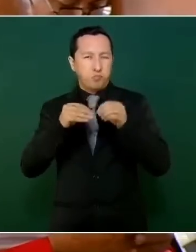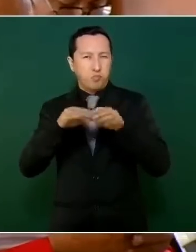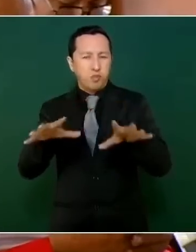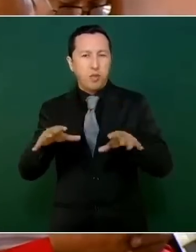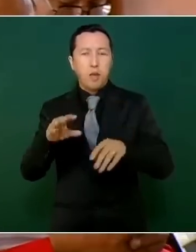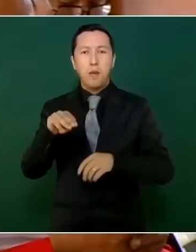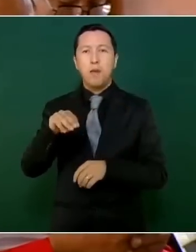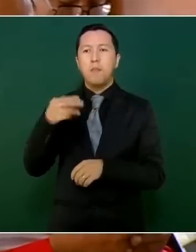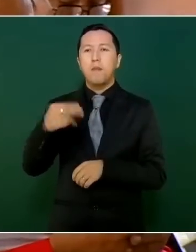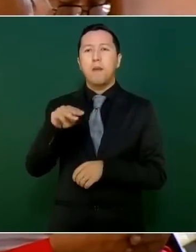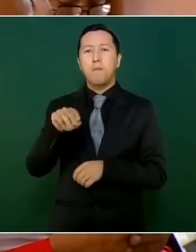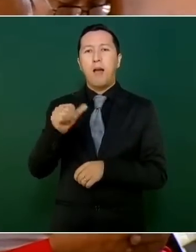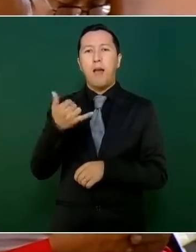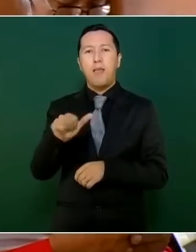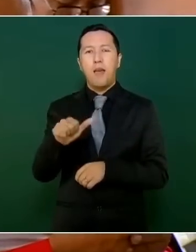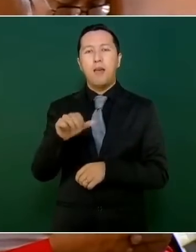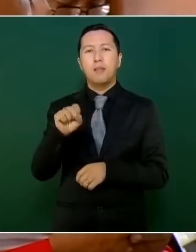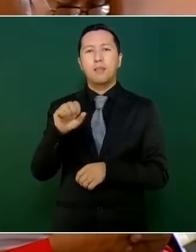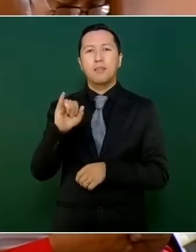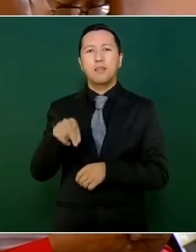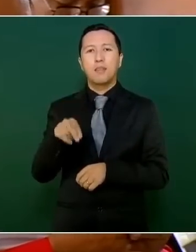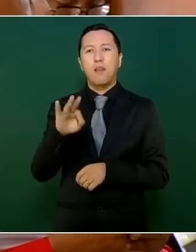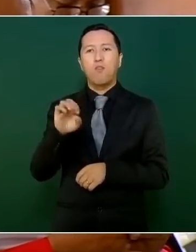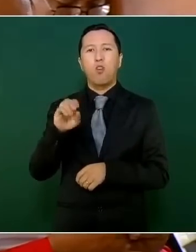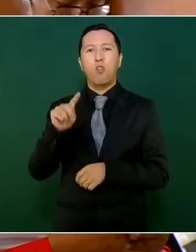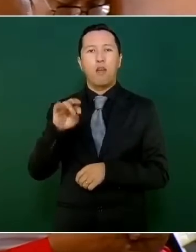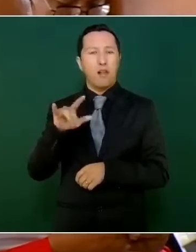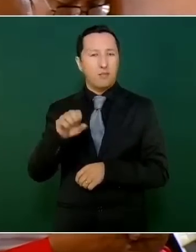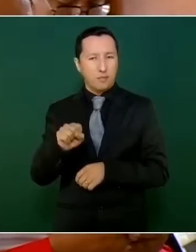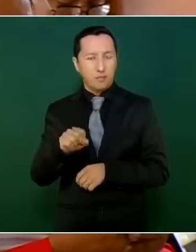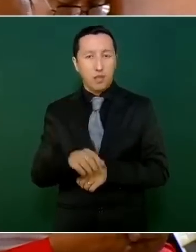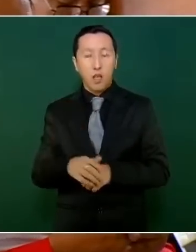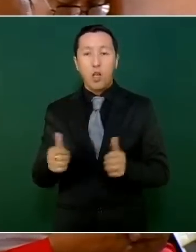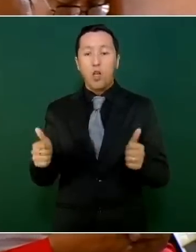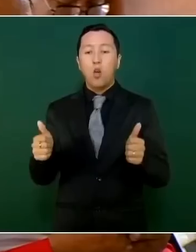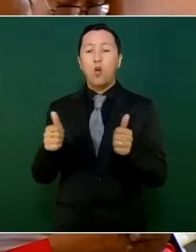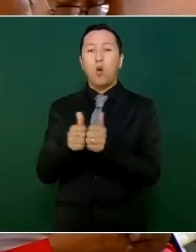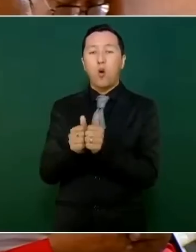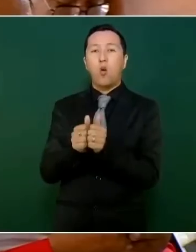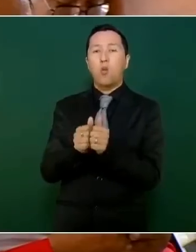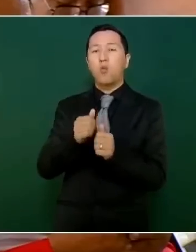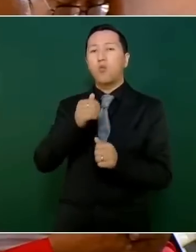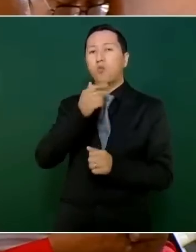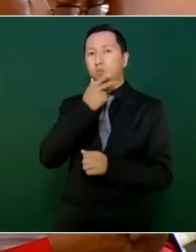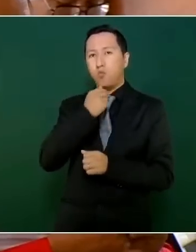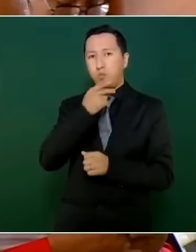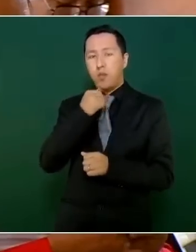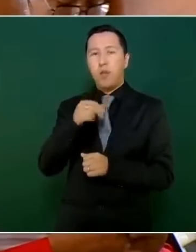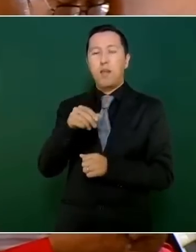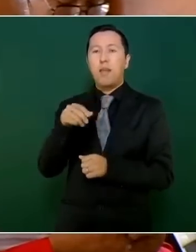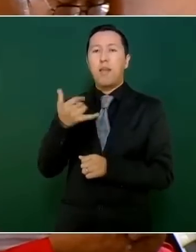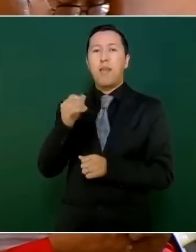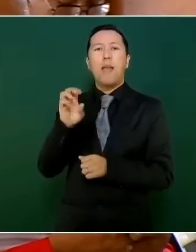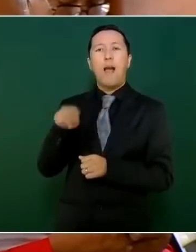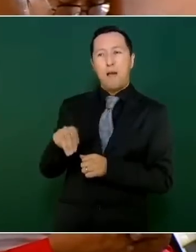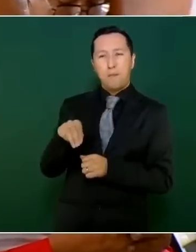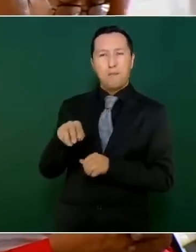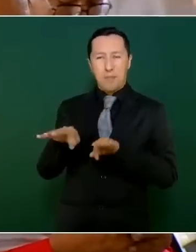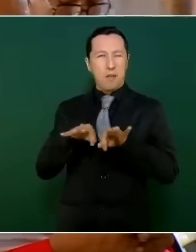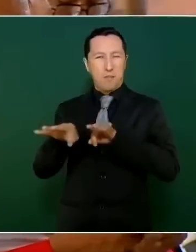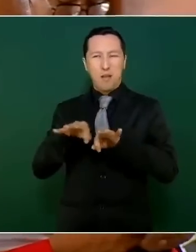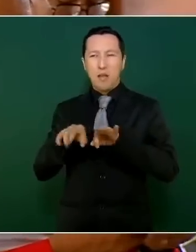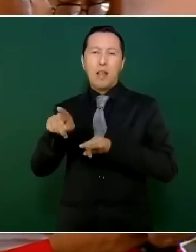con Sebastián Ucllam en La Estrella Maya, que por cierto le manda un saludo. Se quedó afuera porque no pudo